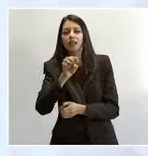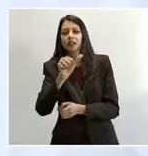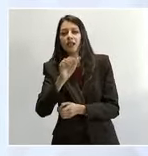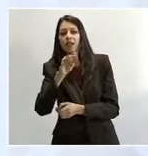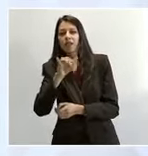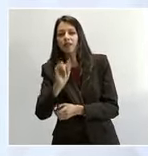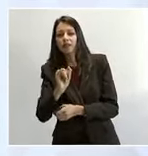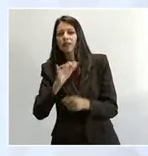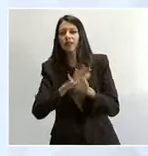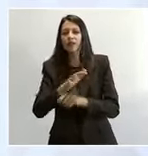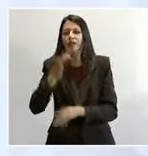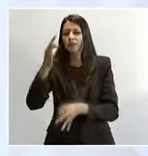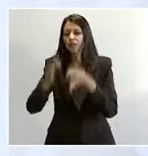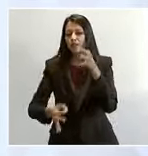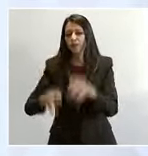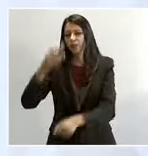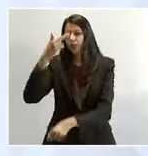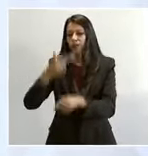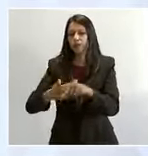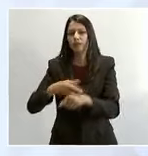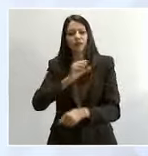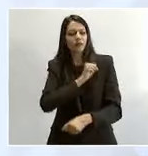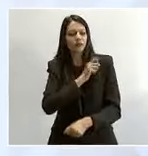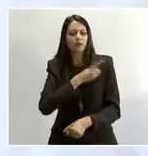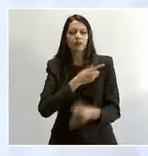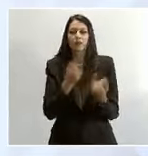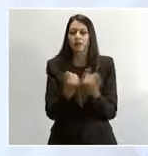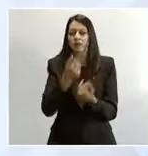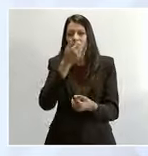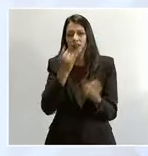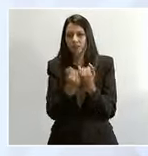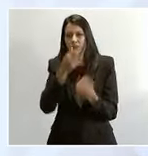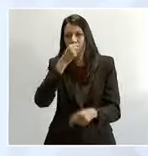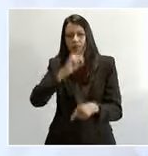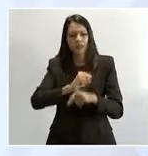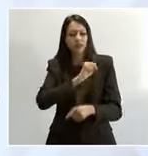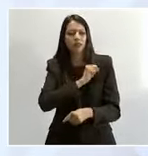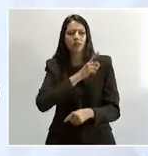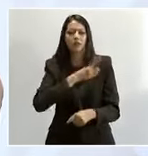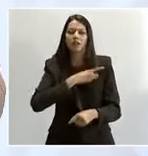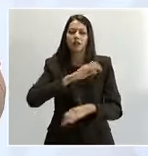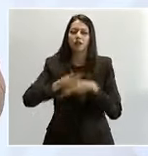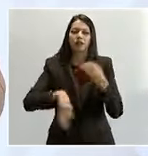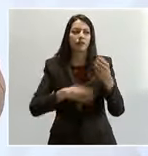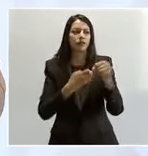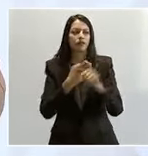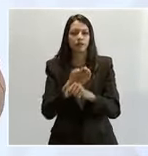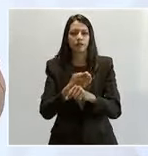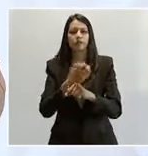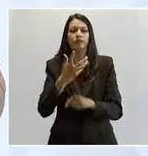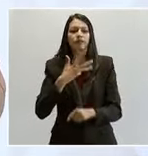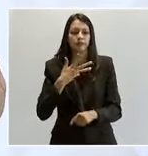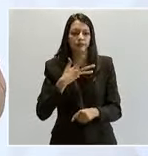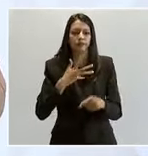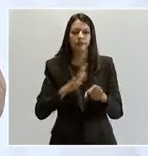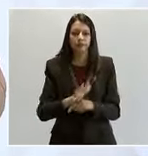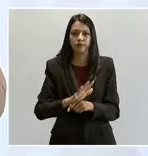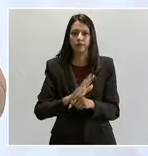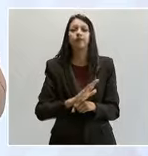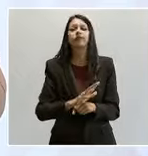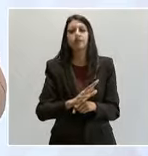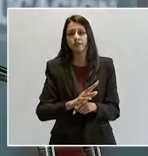jurisdicciones sanitarias y la secretarías de salud de todos los estados en donde tenemos carreras de salud